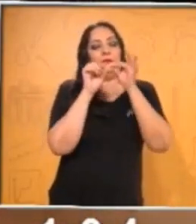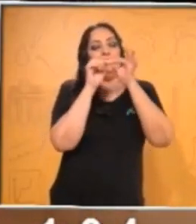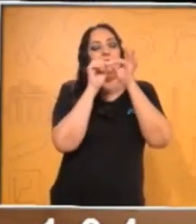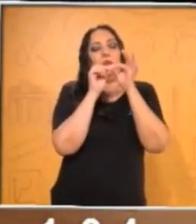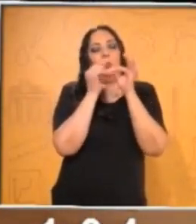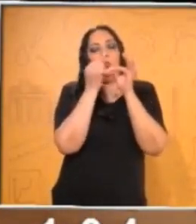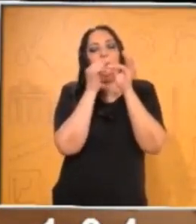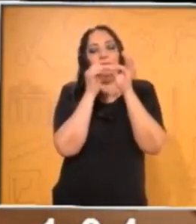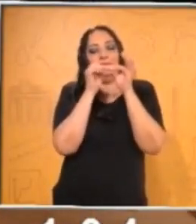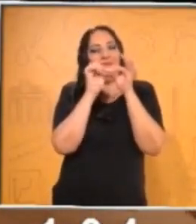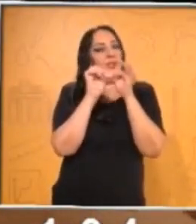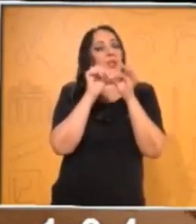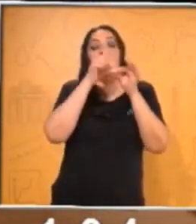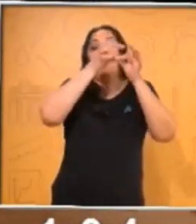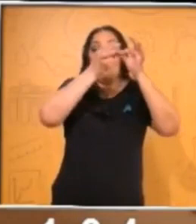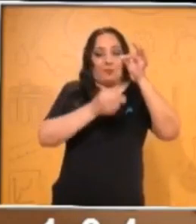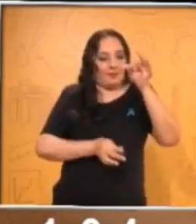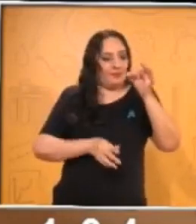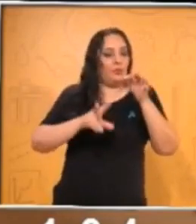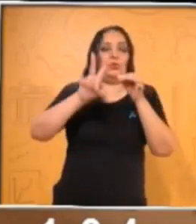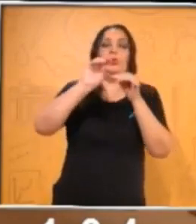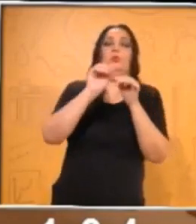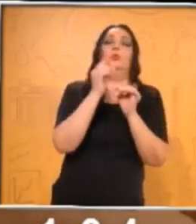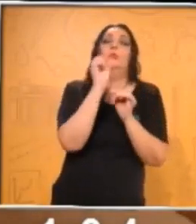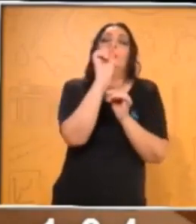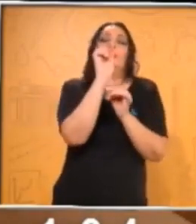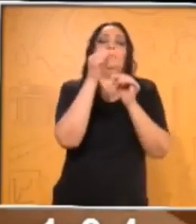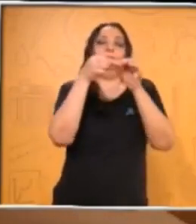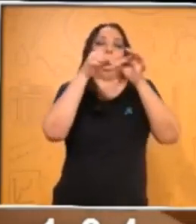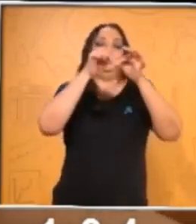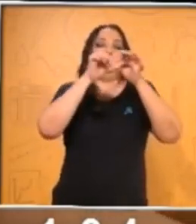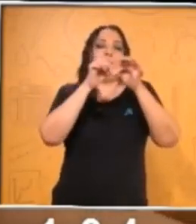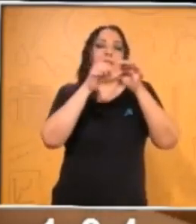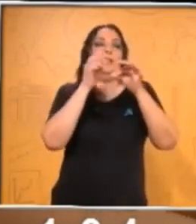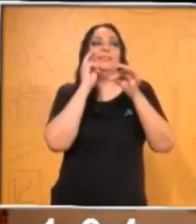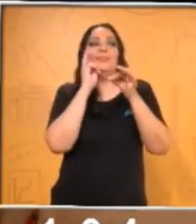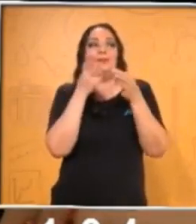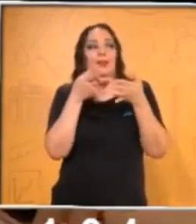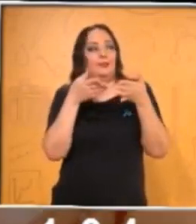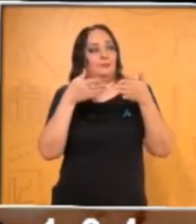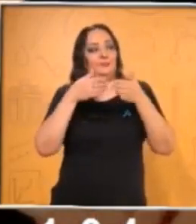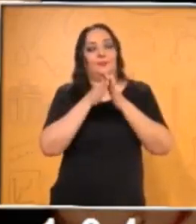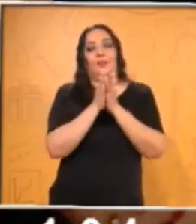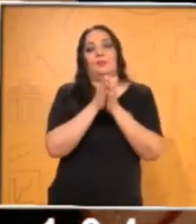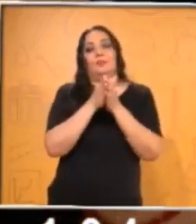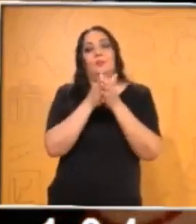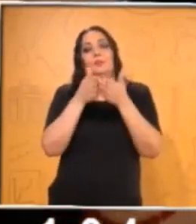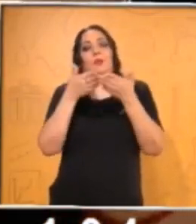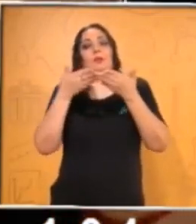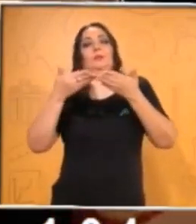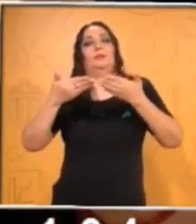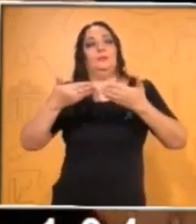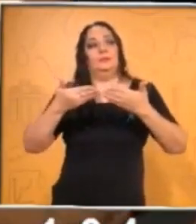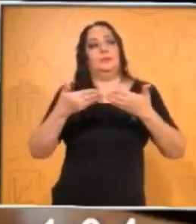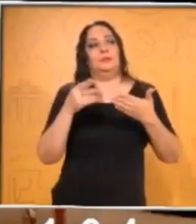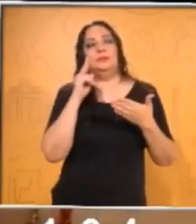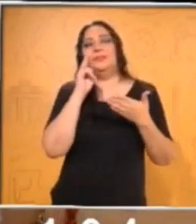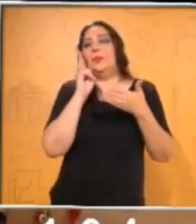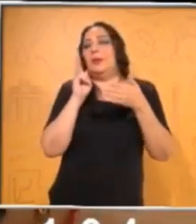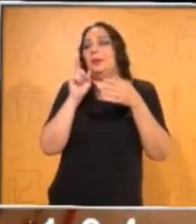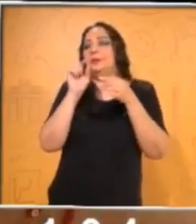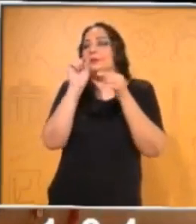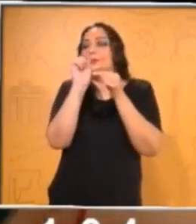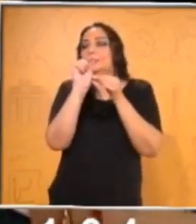marca el doblez, no completo, solamente un pedacito. Entonces, y luego lo vamos a abrir, ¿sí? Se ve el doblez